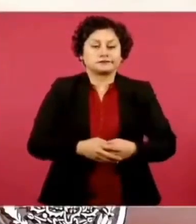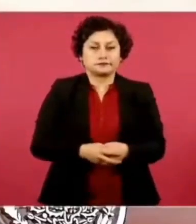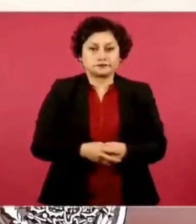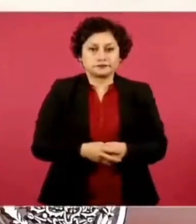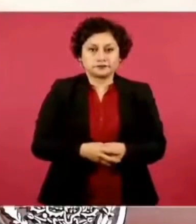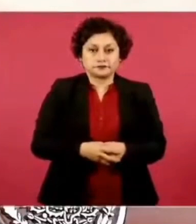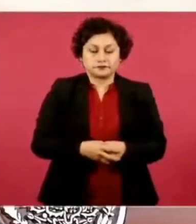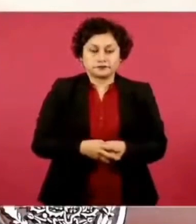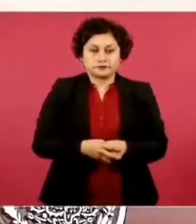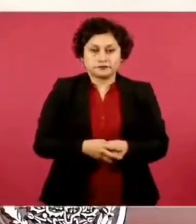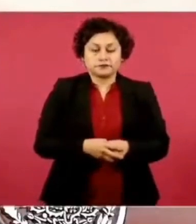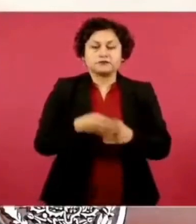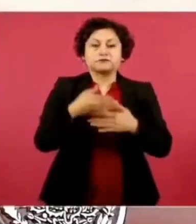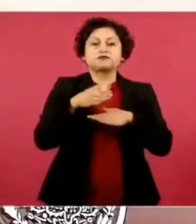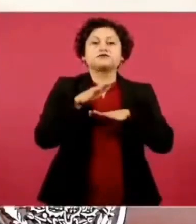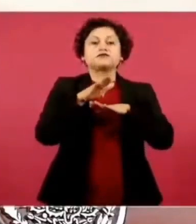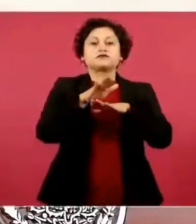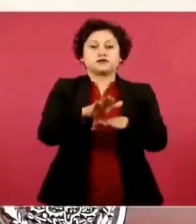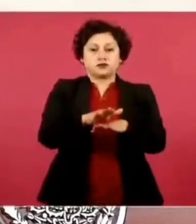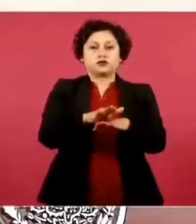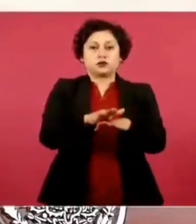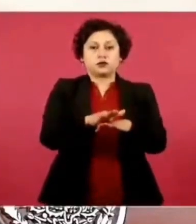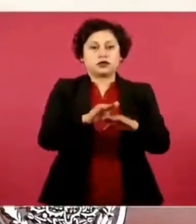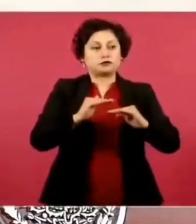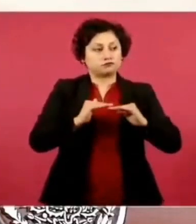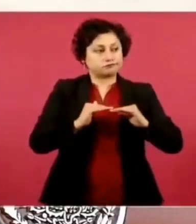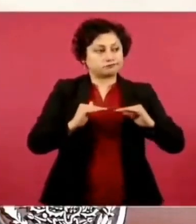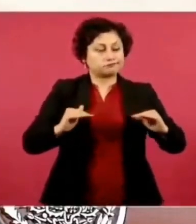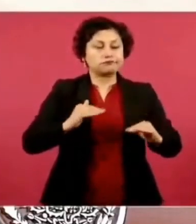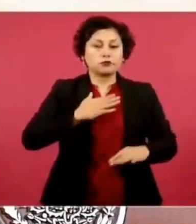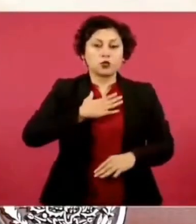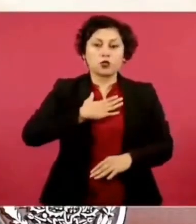sobre la justa medianía.